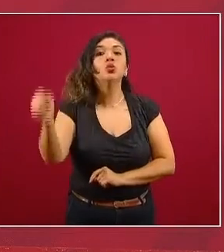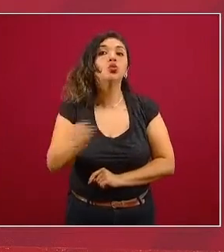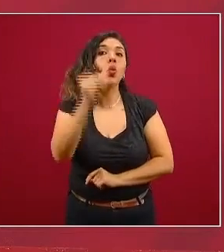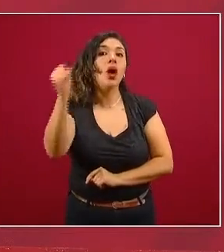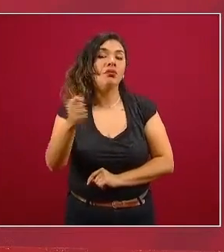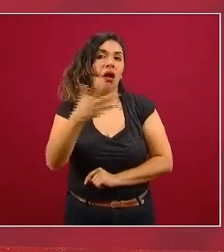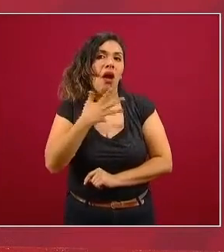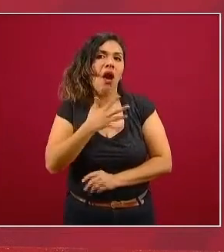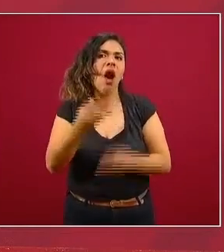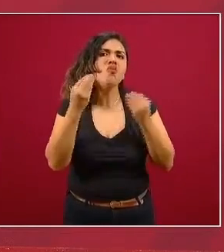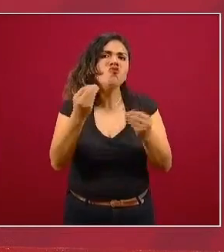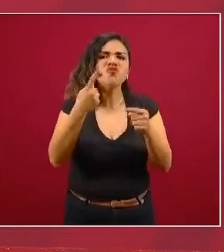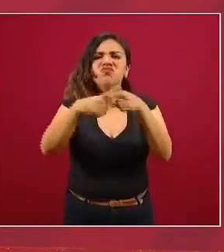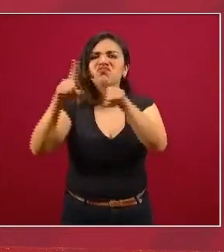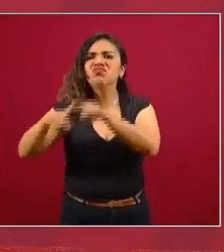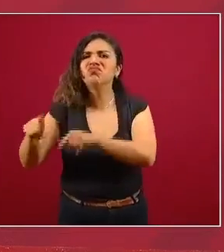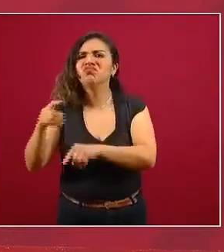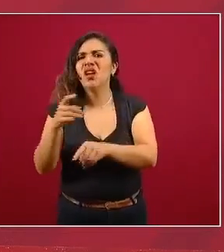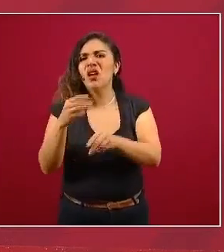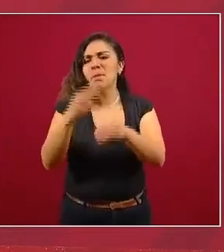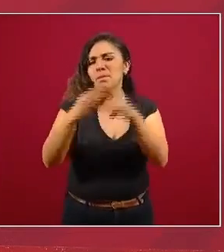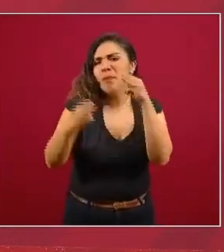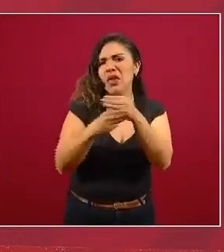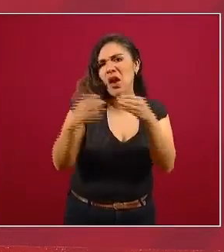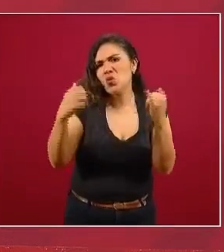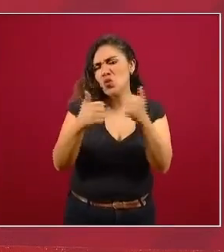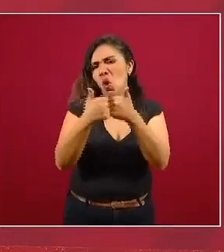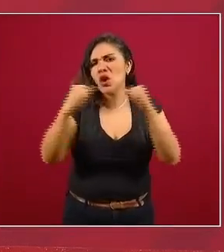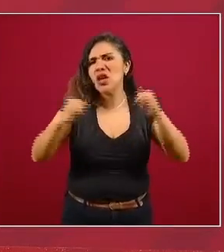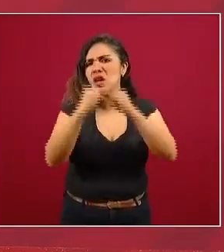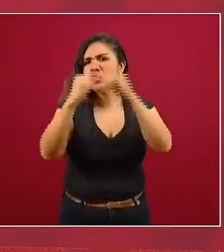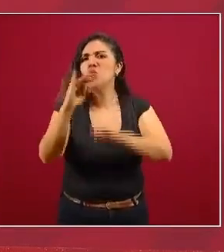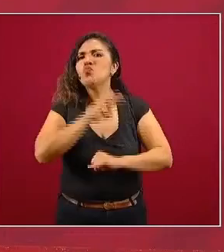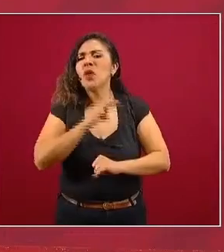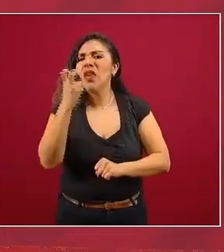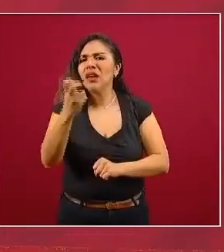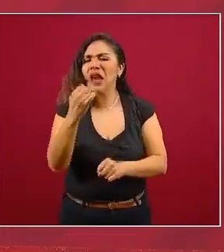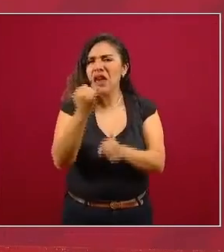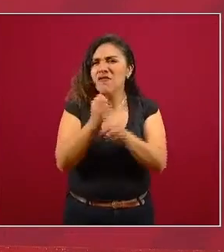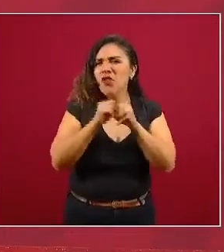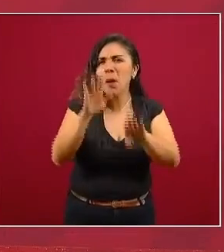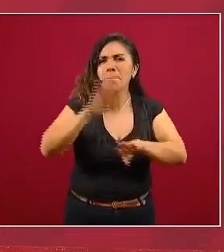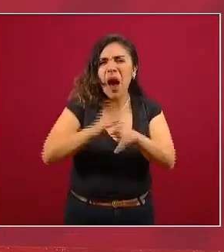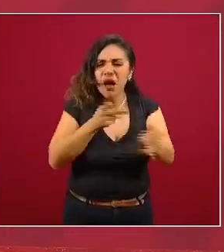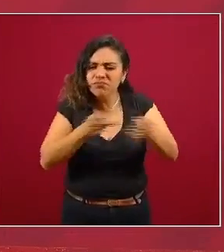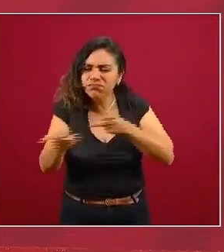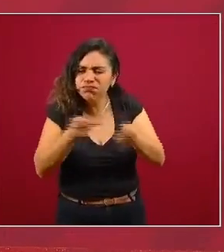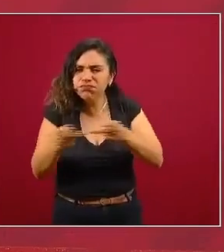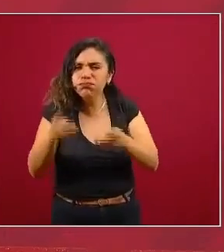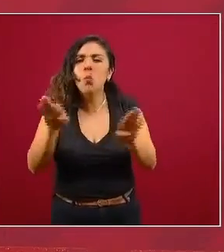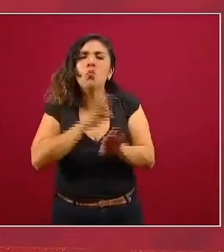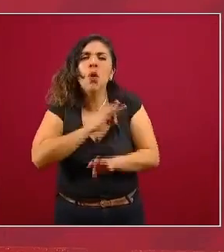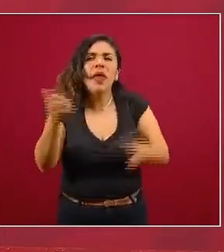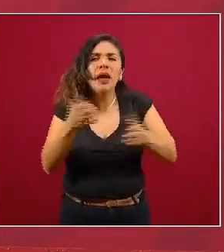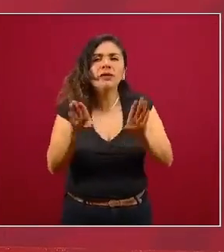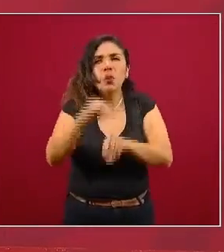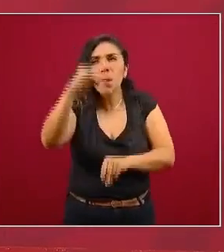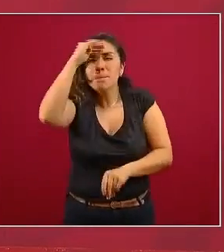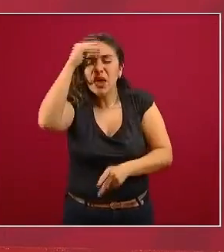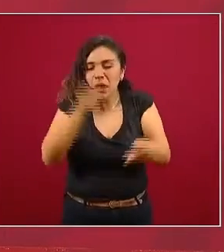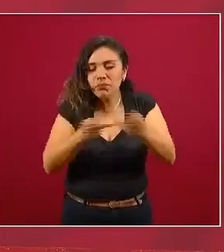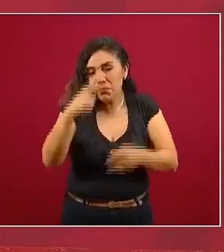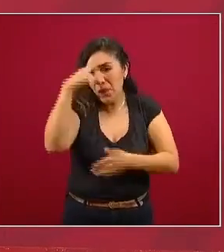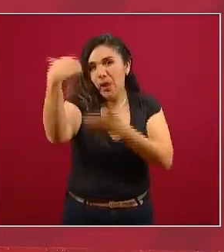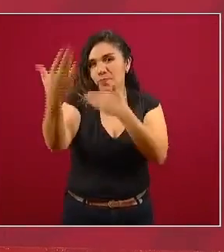fortuna de tener muchos instrumentos institucionales que nos permiten procesar la información y hacer planes precisamente en ese